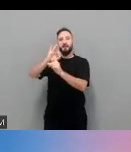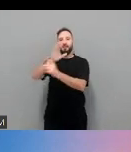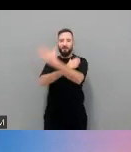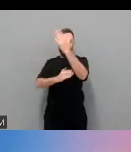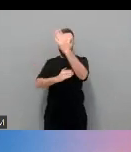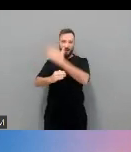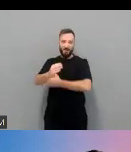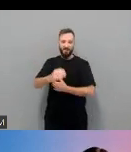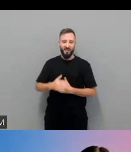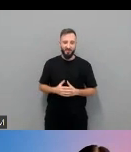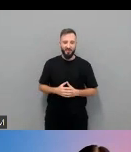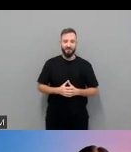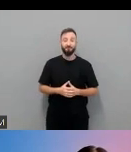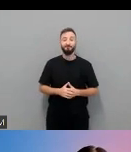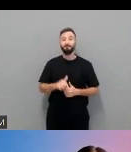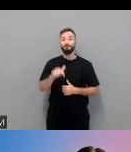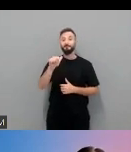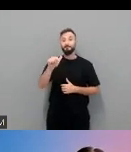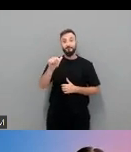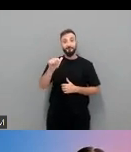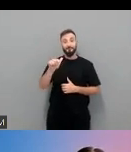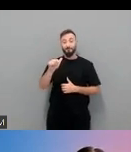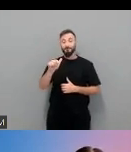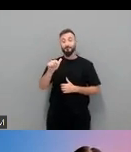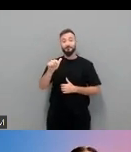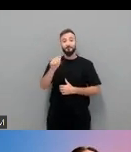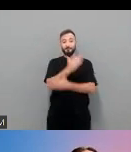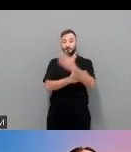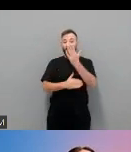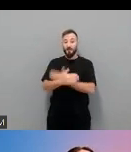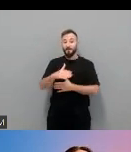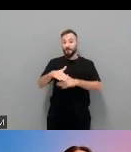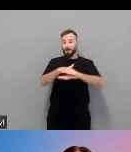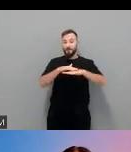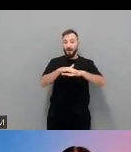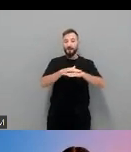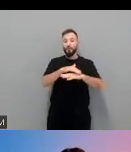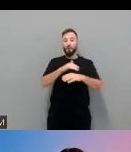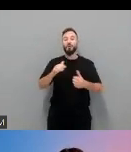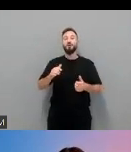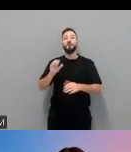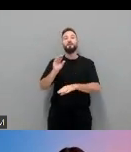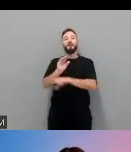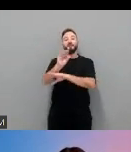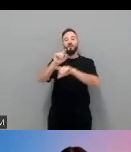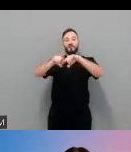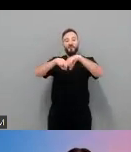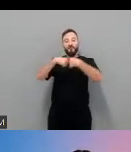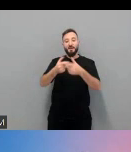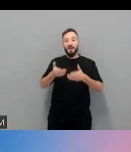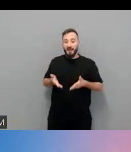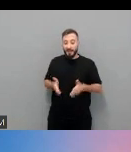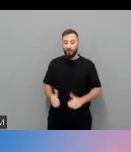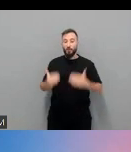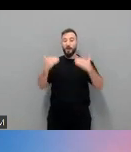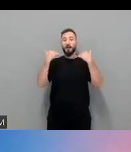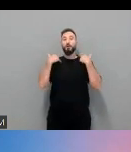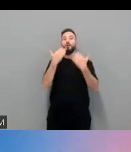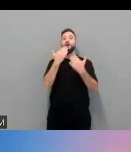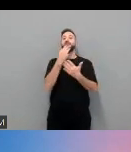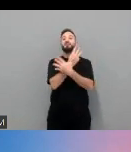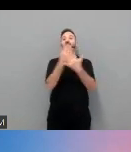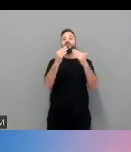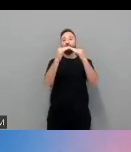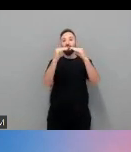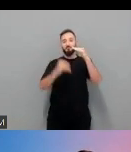aquí básicamente está la prestación familiar por hijo a cargo menor de 18 años. Es